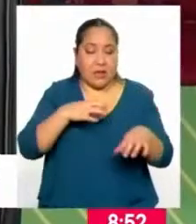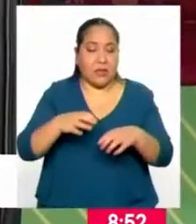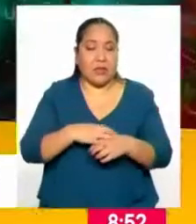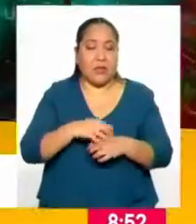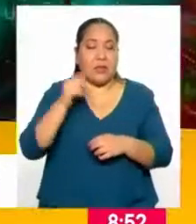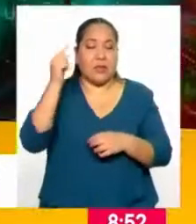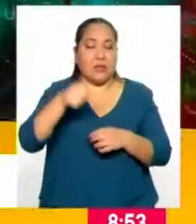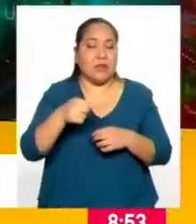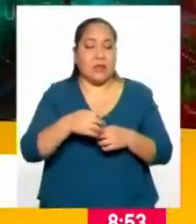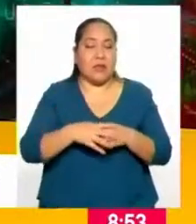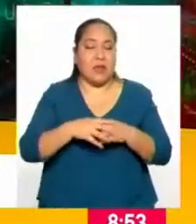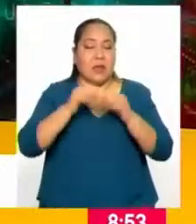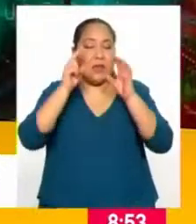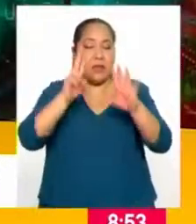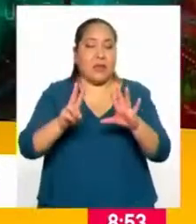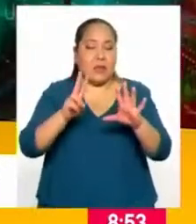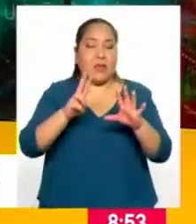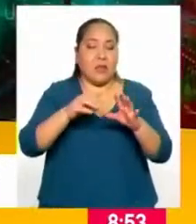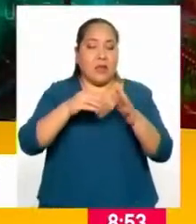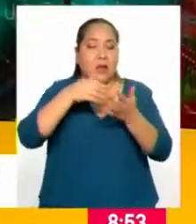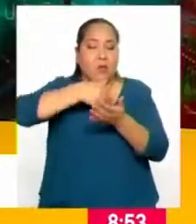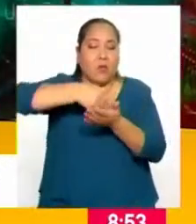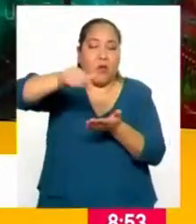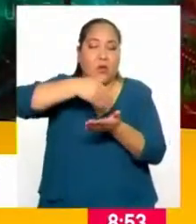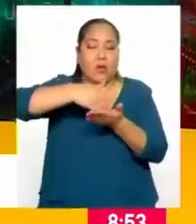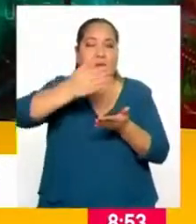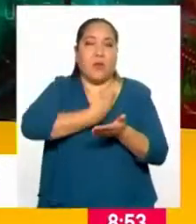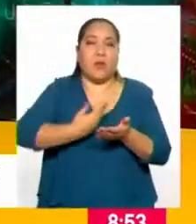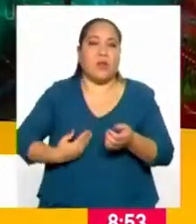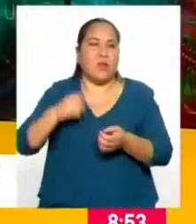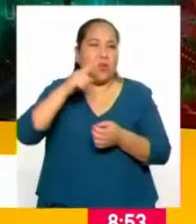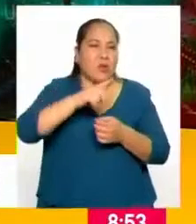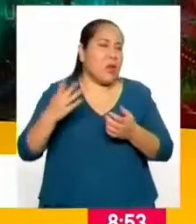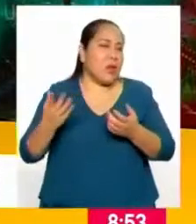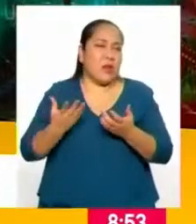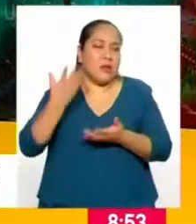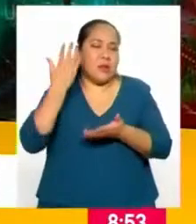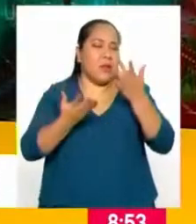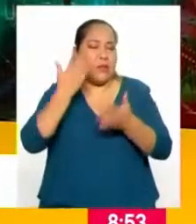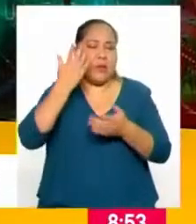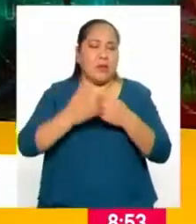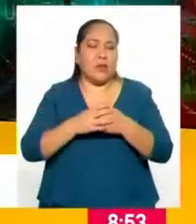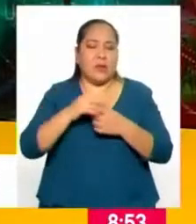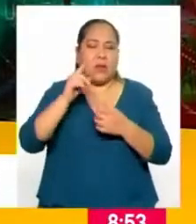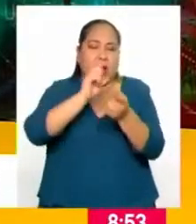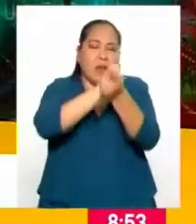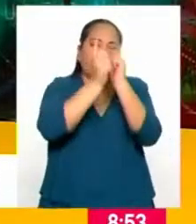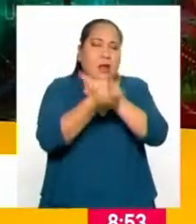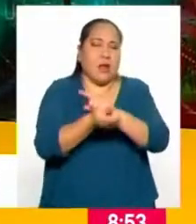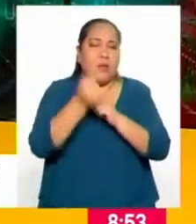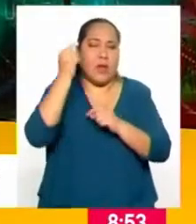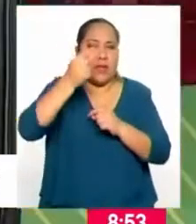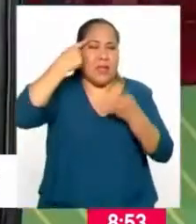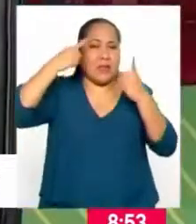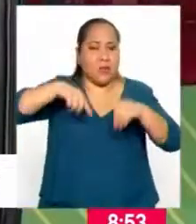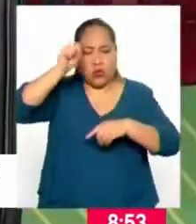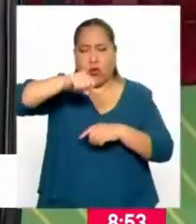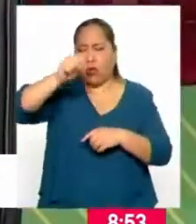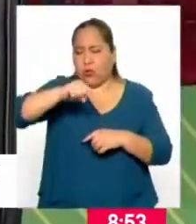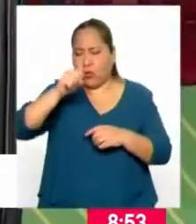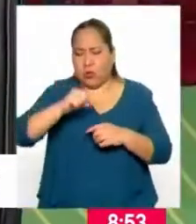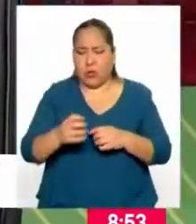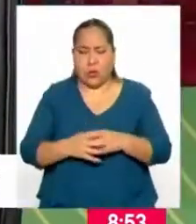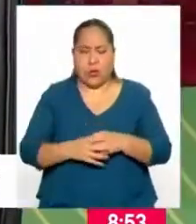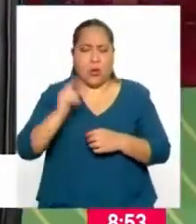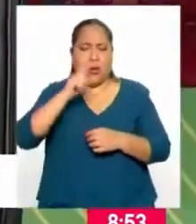y el 7 de diciembre por los votos vacan al presidente, ¿han evaluado alguna posibilidad de revertir esa decisión? Sí, como te